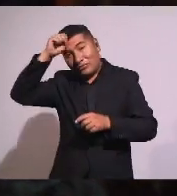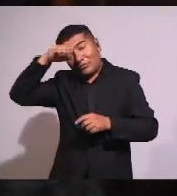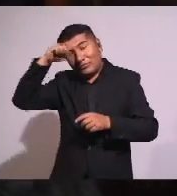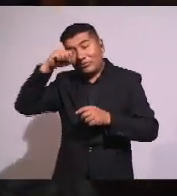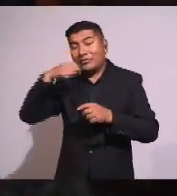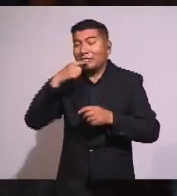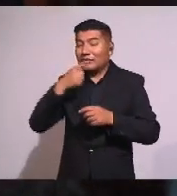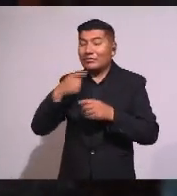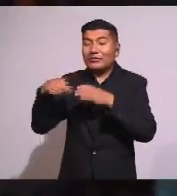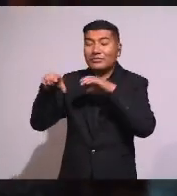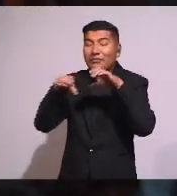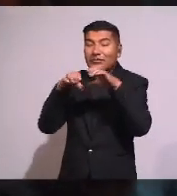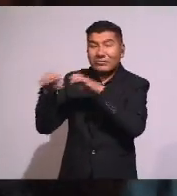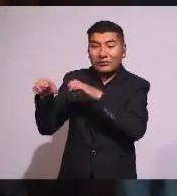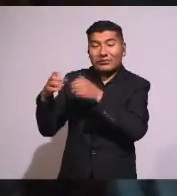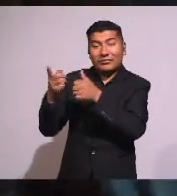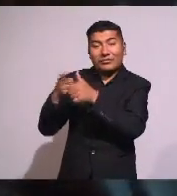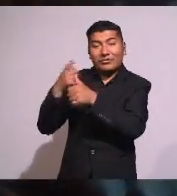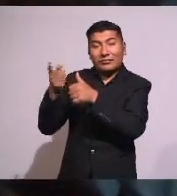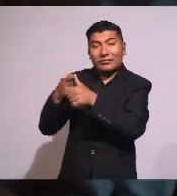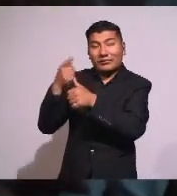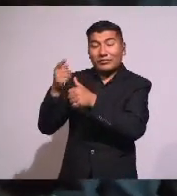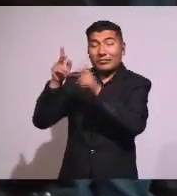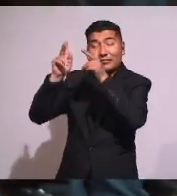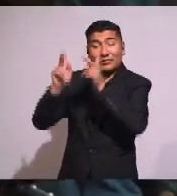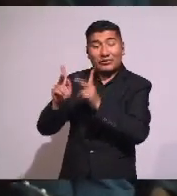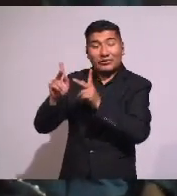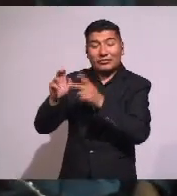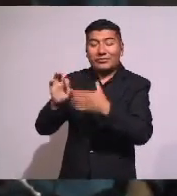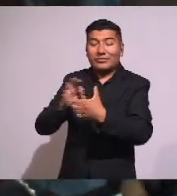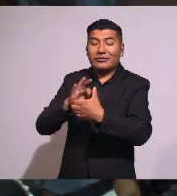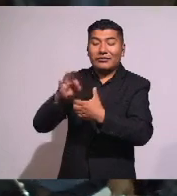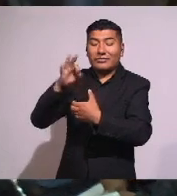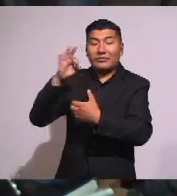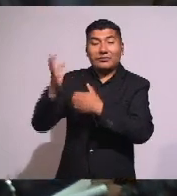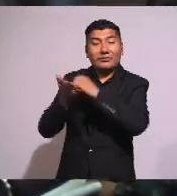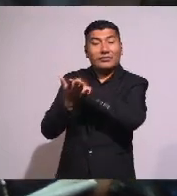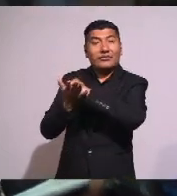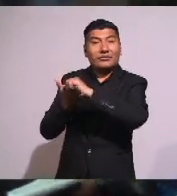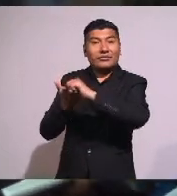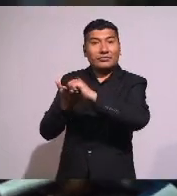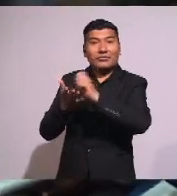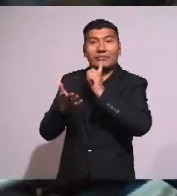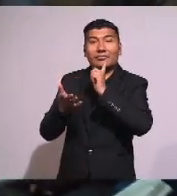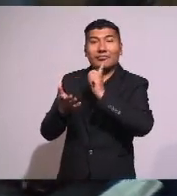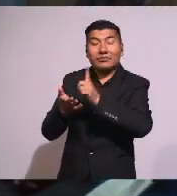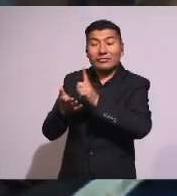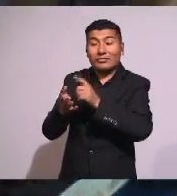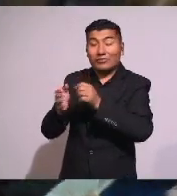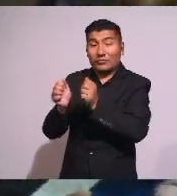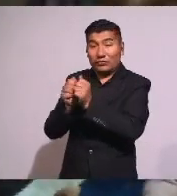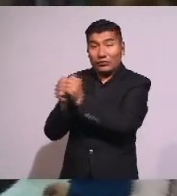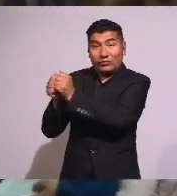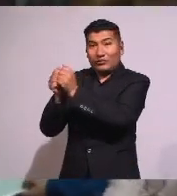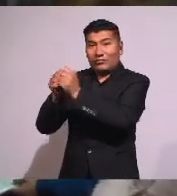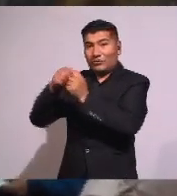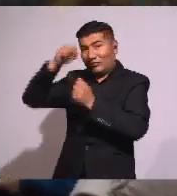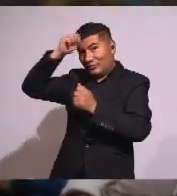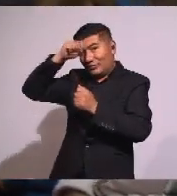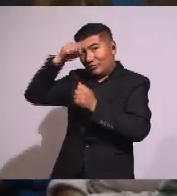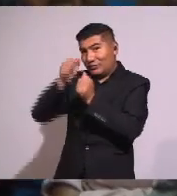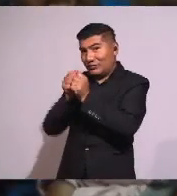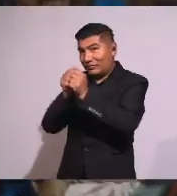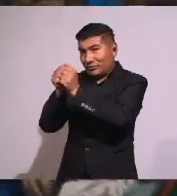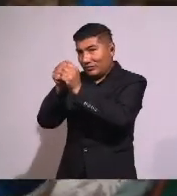dice, el protagonista por excelencia es el Espíritu Santo que estaba sobre él.